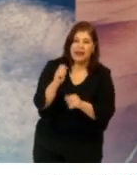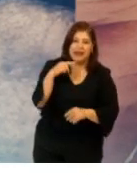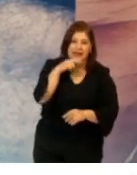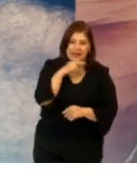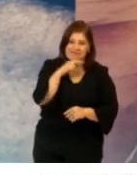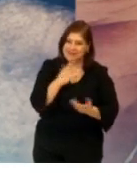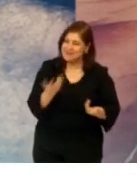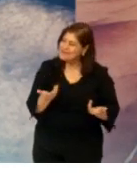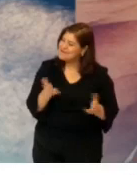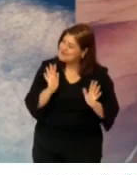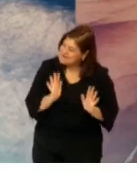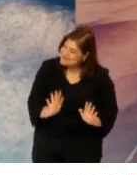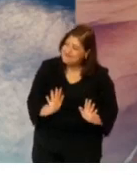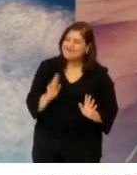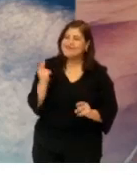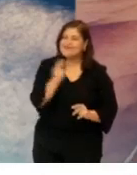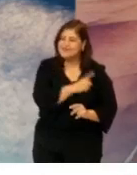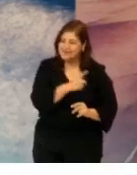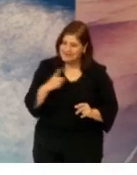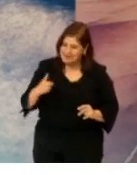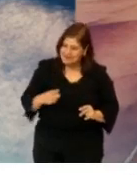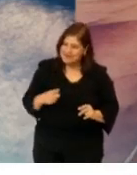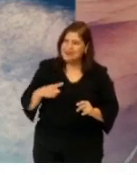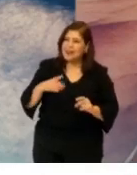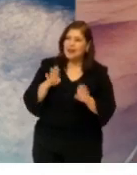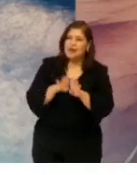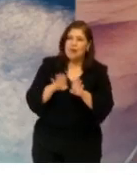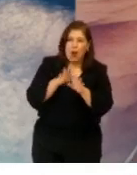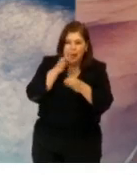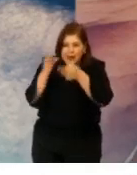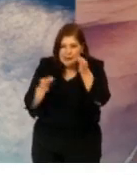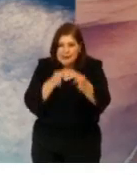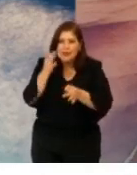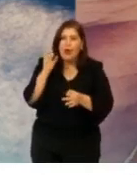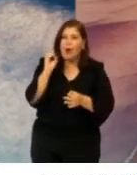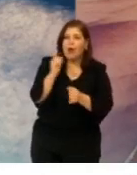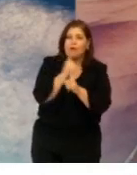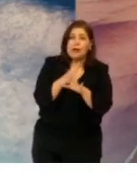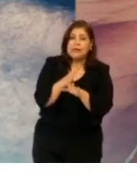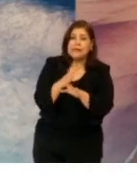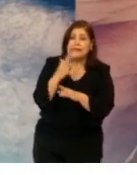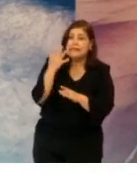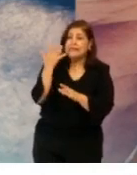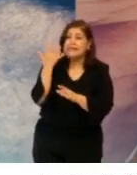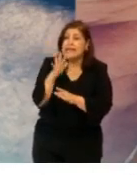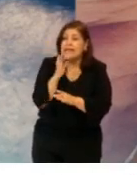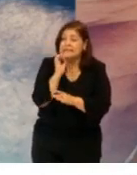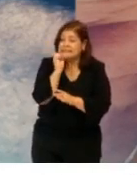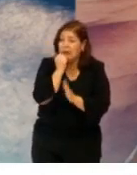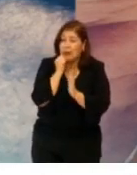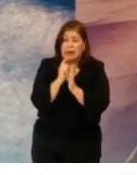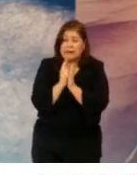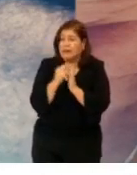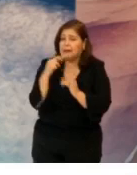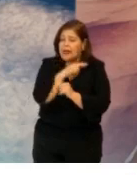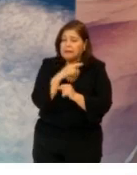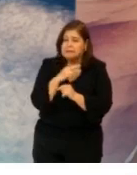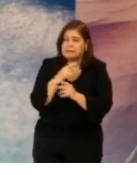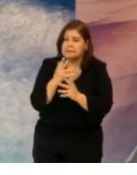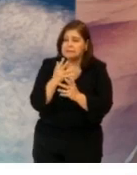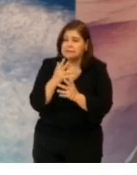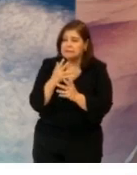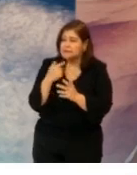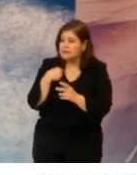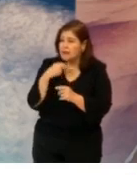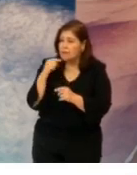que estamos dispuestos a consumir noticias, información en 10 segundos. Y que no podemos soltar, los veo